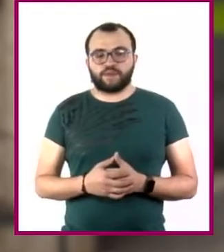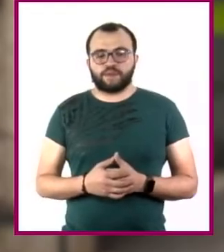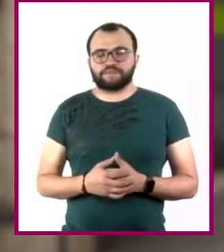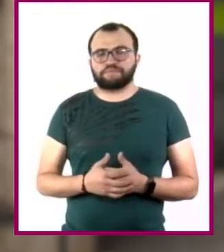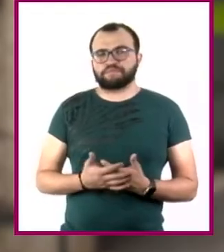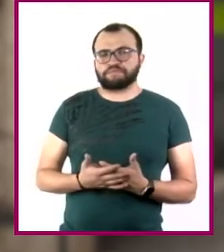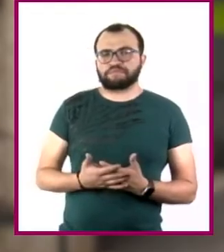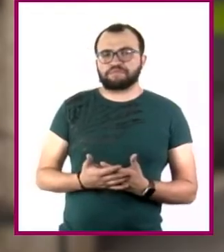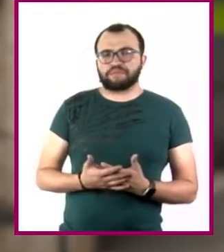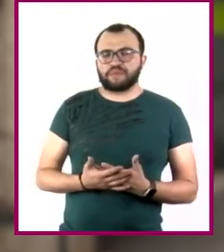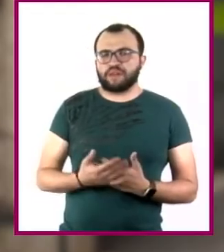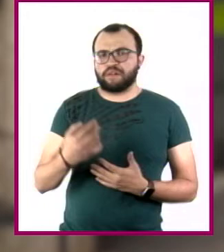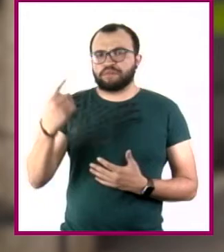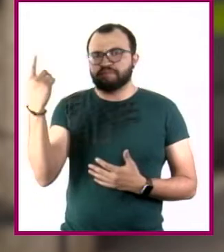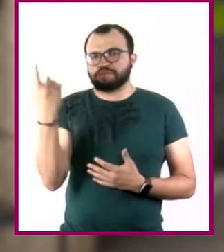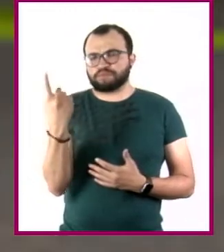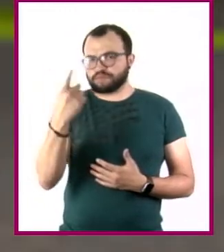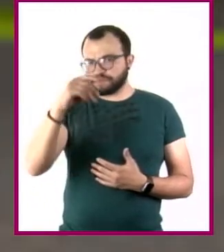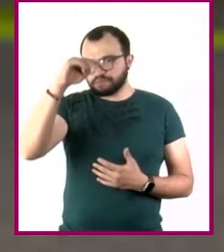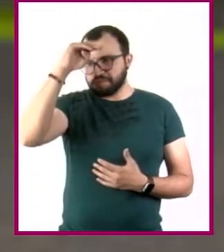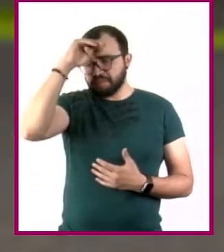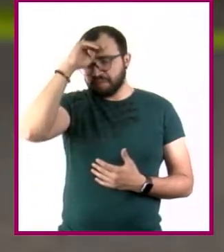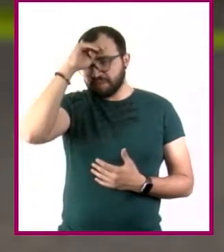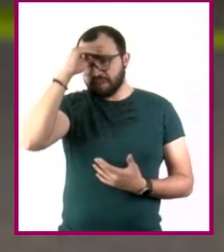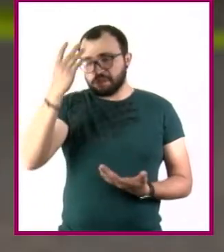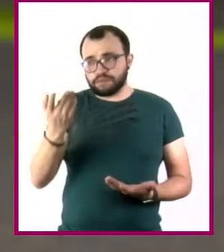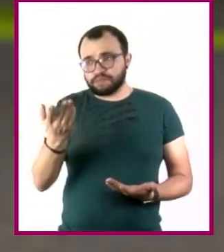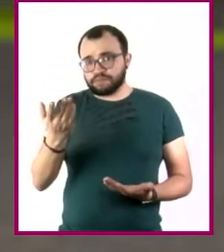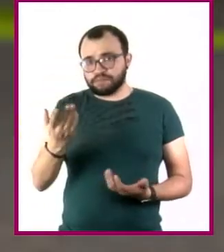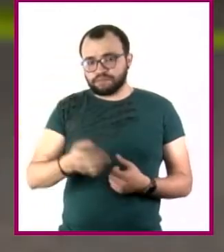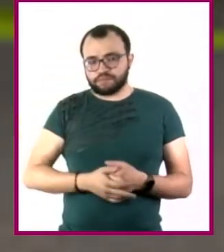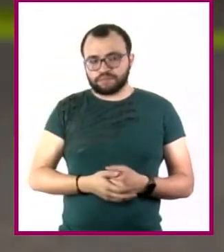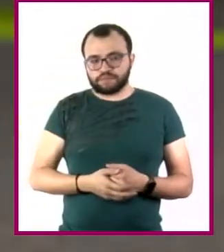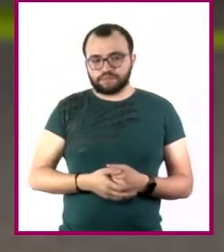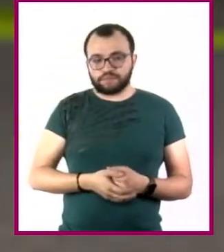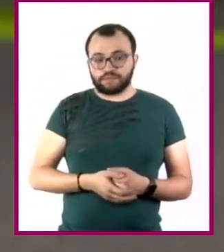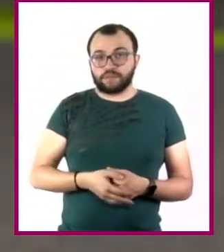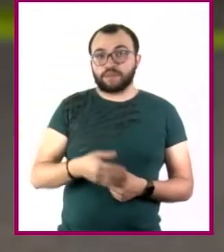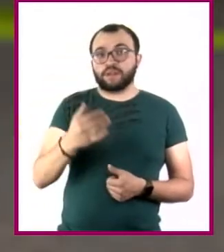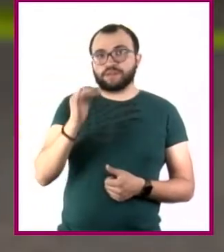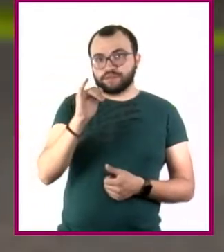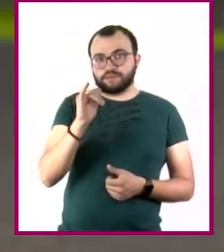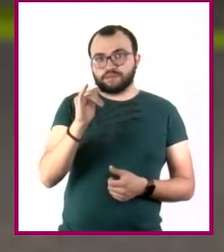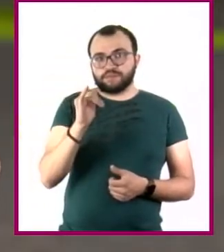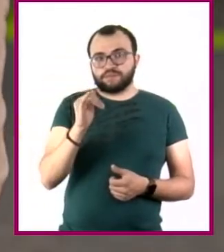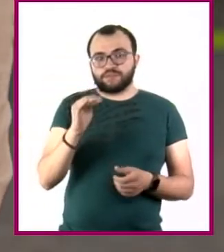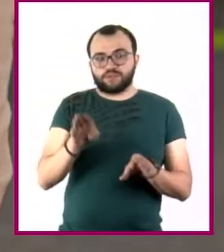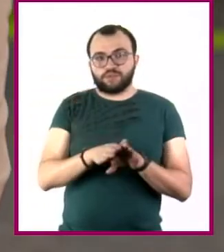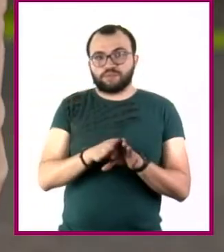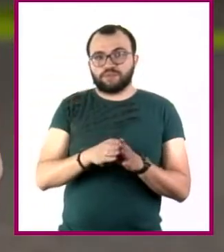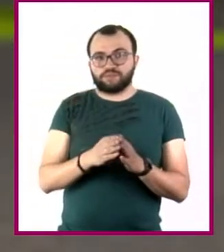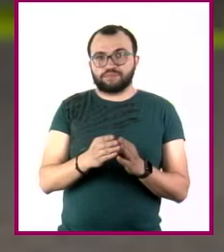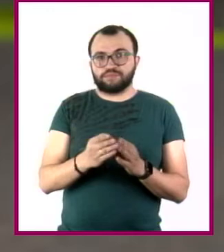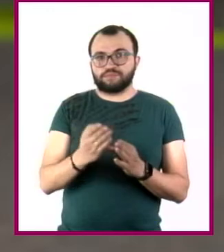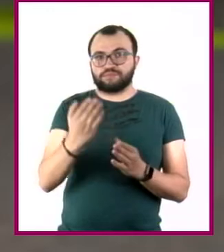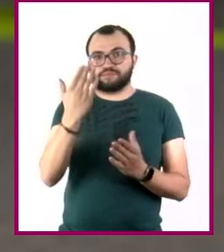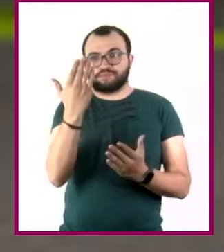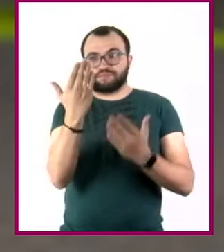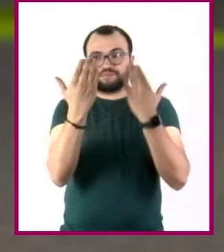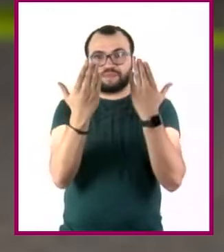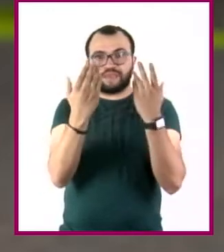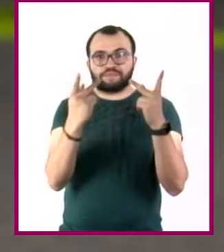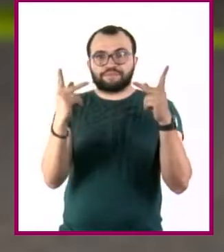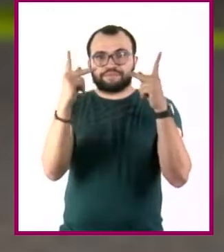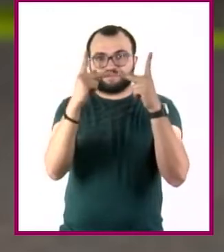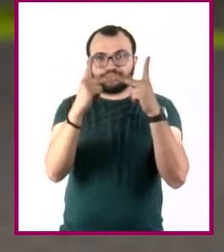¿Y qué consideración les merece? Pues sí, la semejanza existe, pero también la diferencia. Todo lo